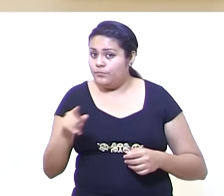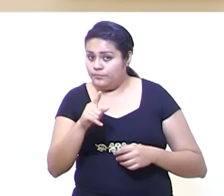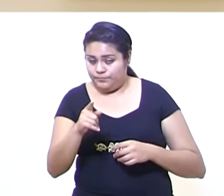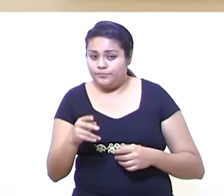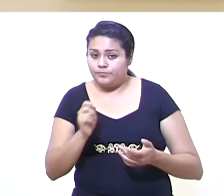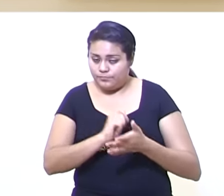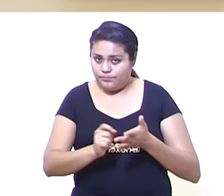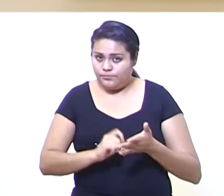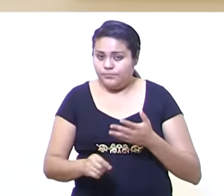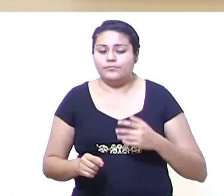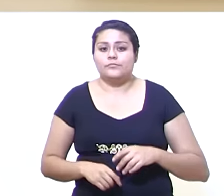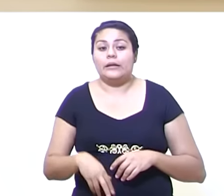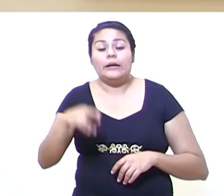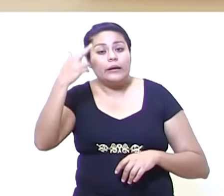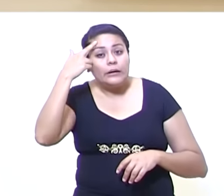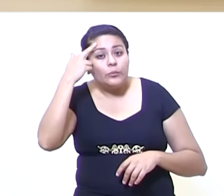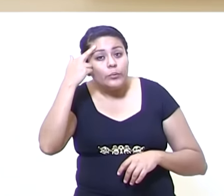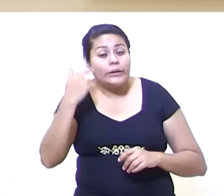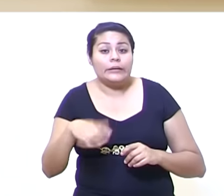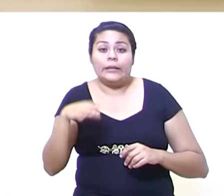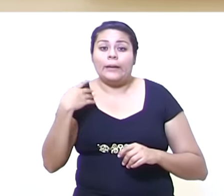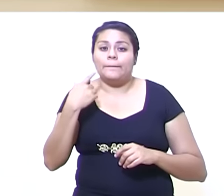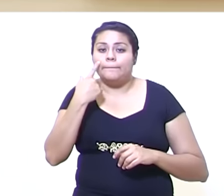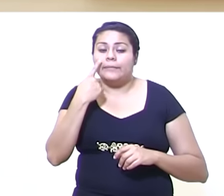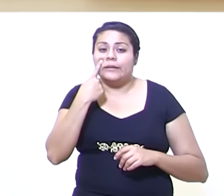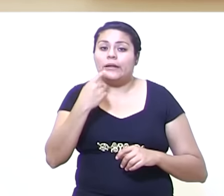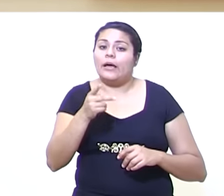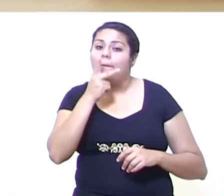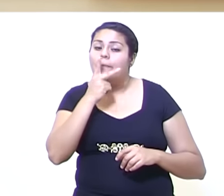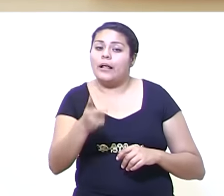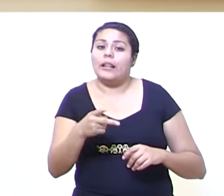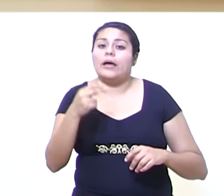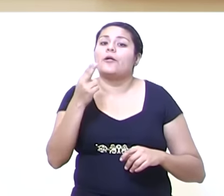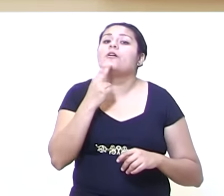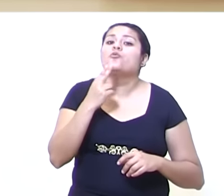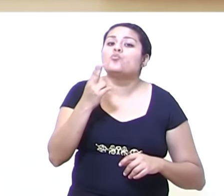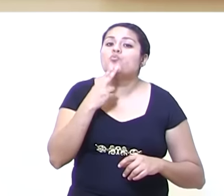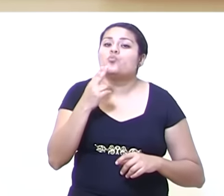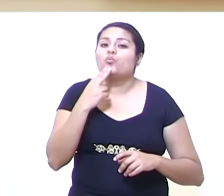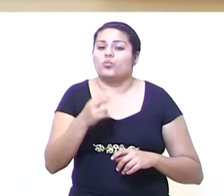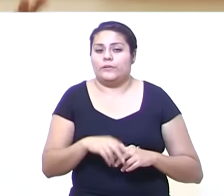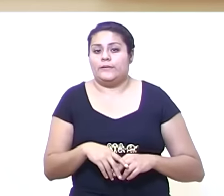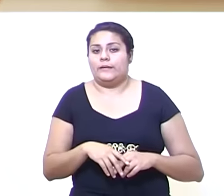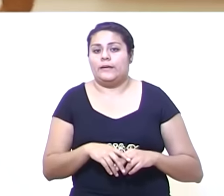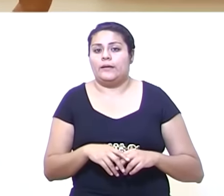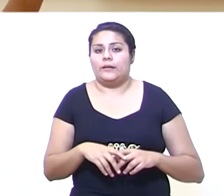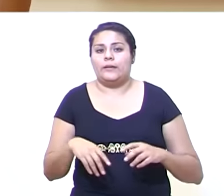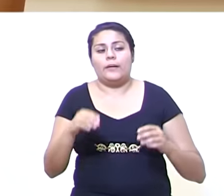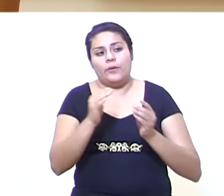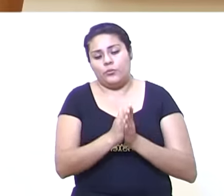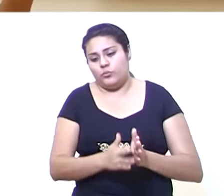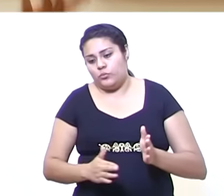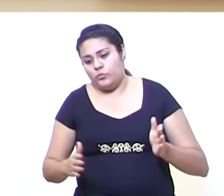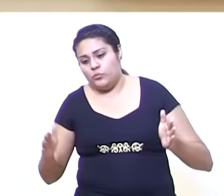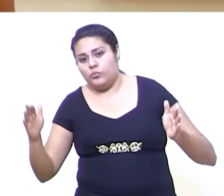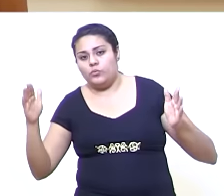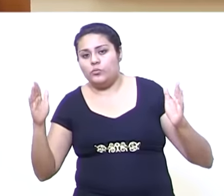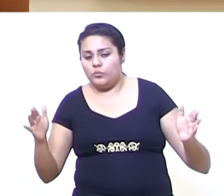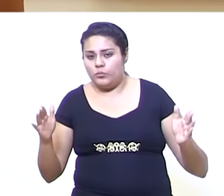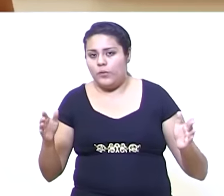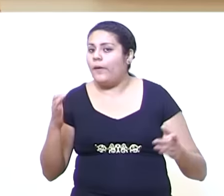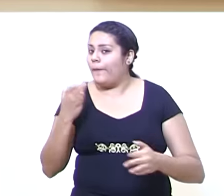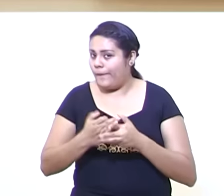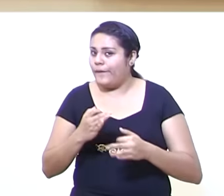utilizando las palabras que vayamos formando durante las sesiones y que vayamos construyendo